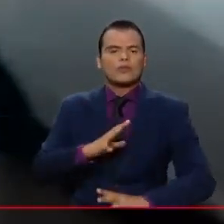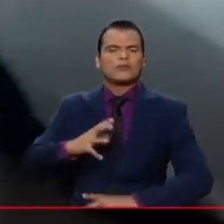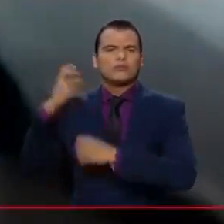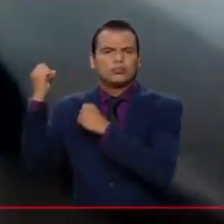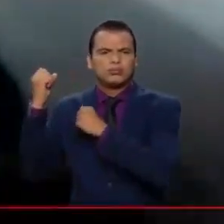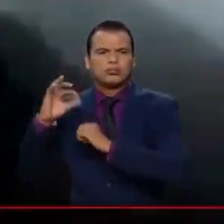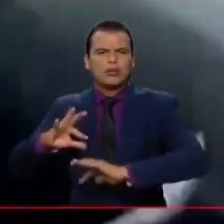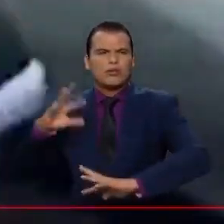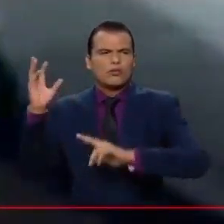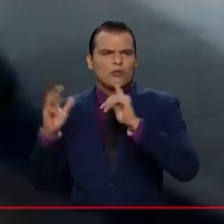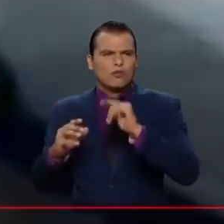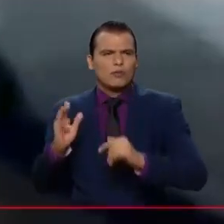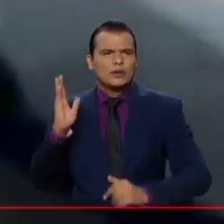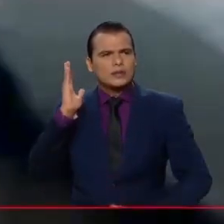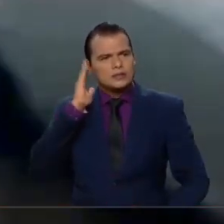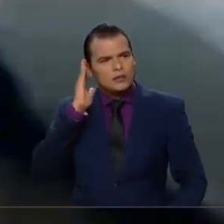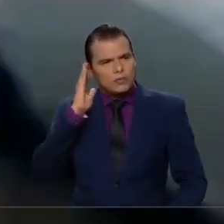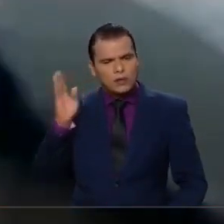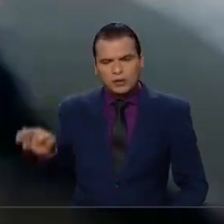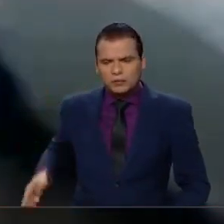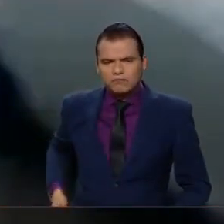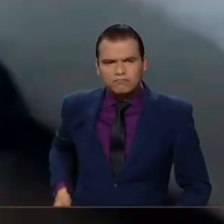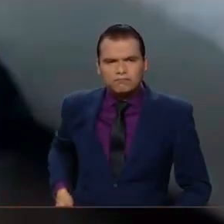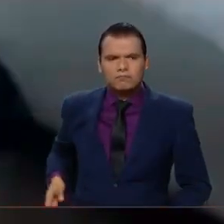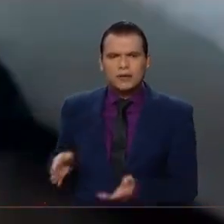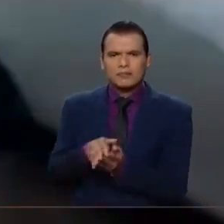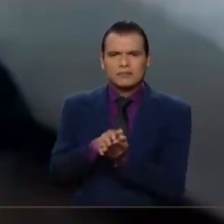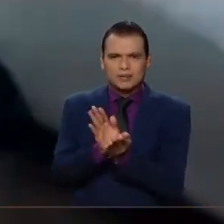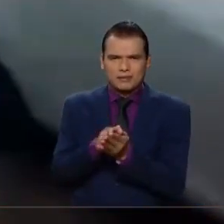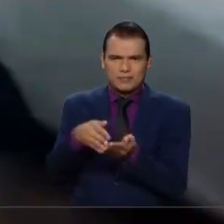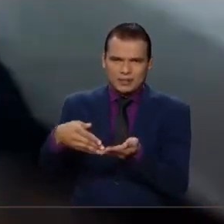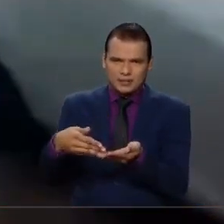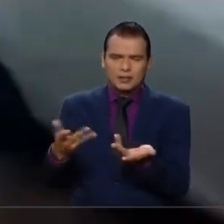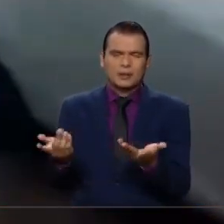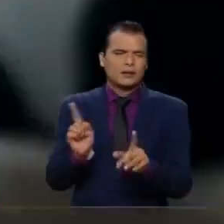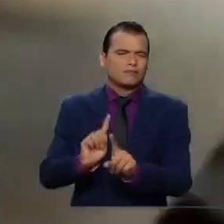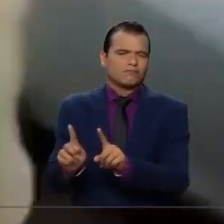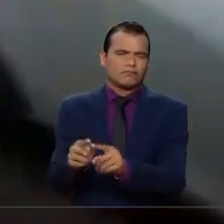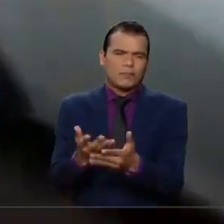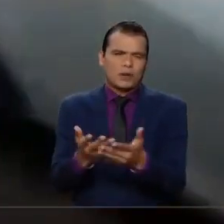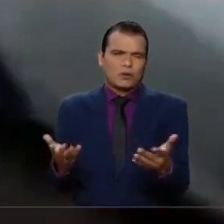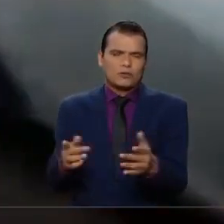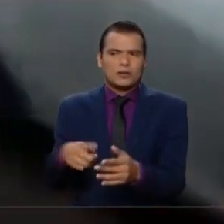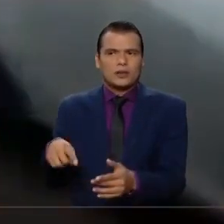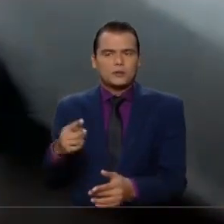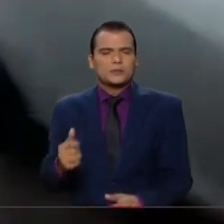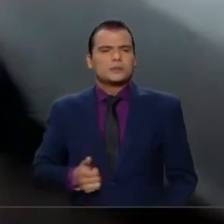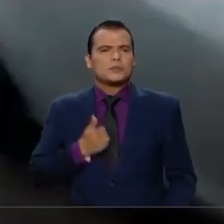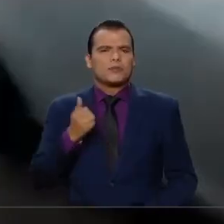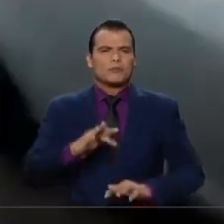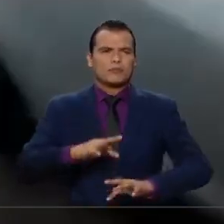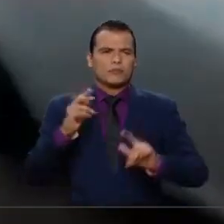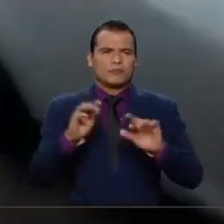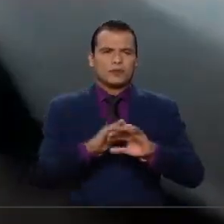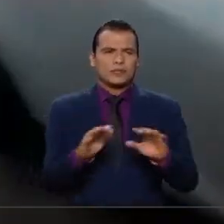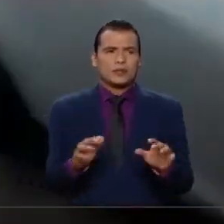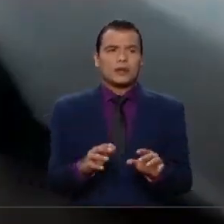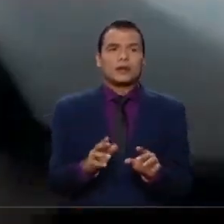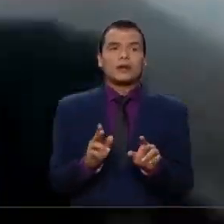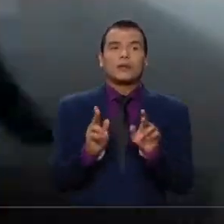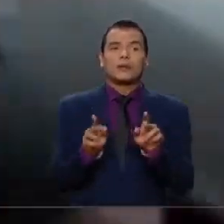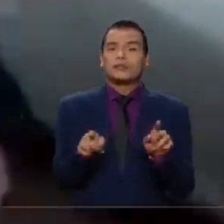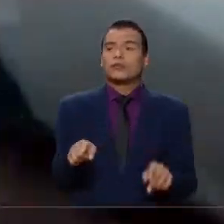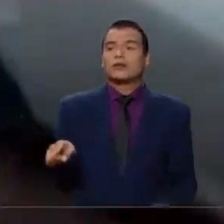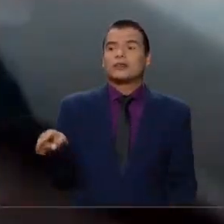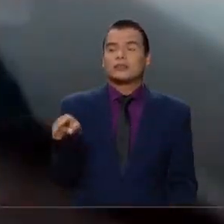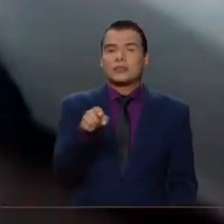celular, billetera y otros elementos. Por supuesto, lo que dicen las personas que habitan y concurren en este lugar es